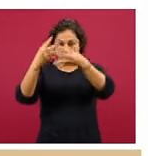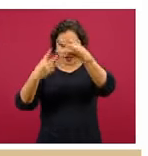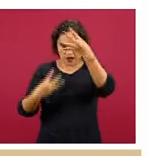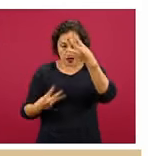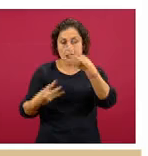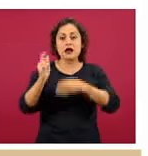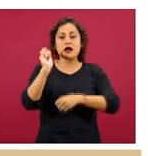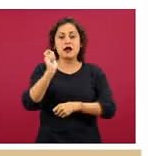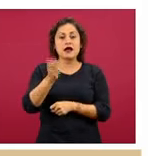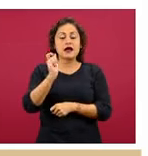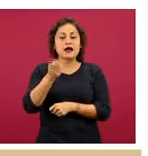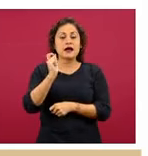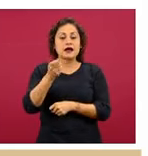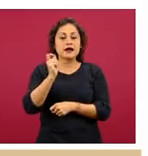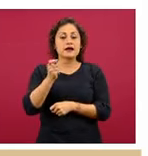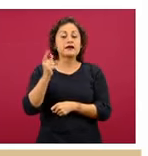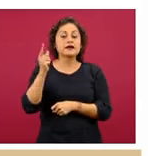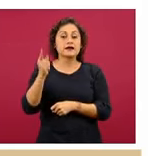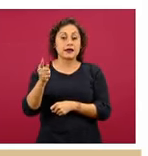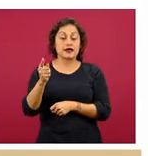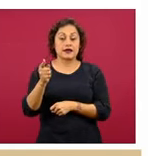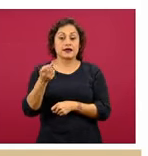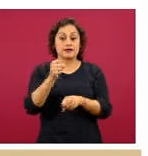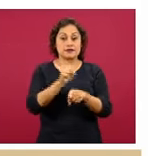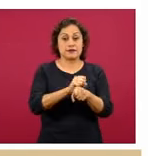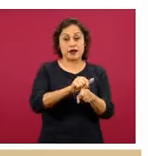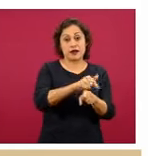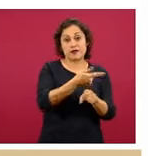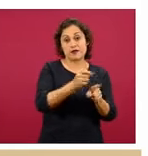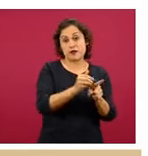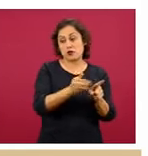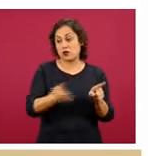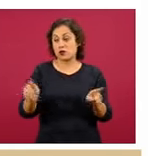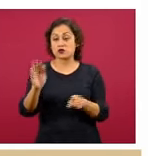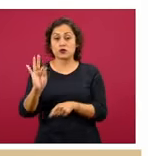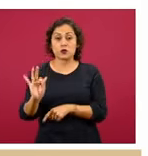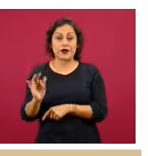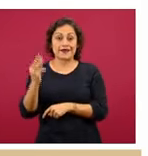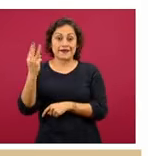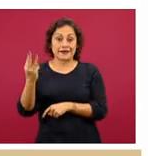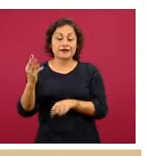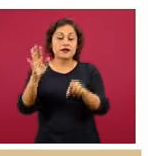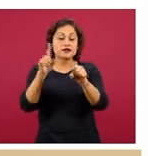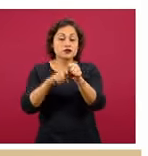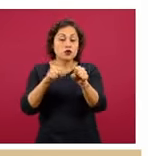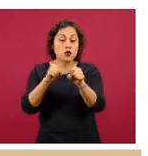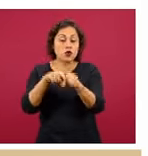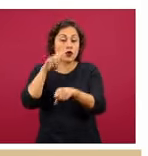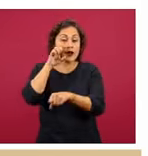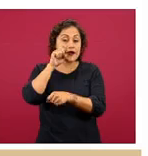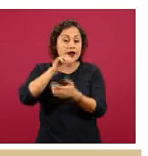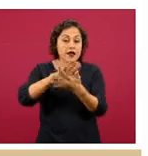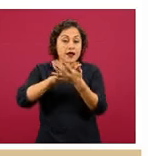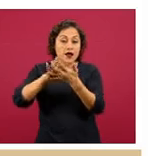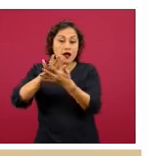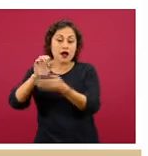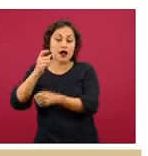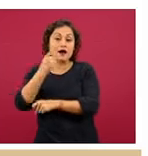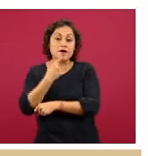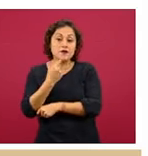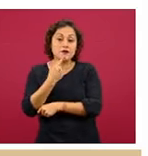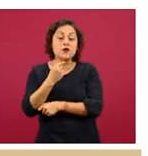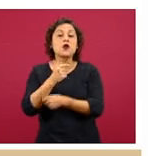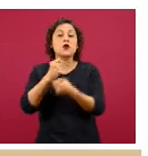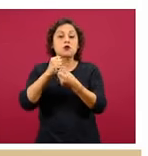la semana 12 hasta la semana 43, por diferentes intensidades de colores naranjas hacia rojo, el porcentaje